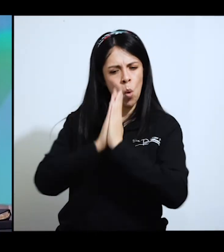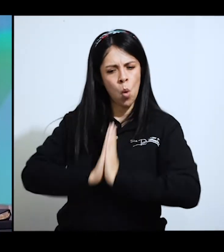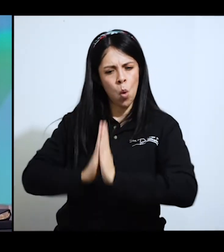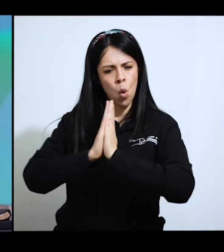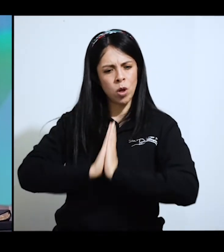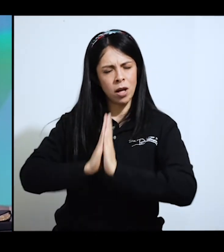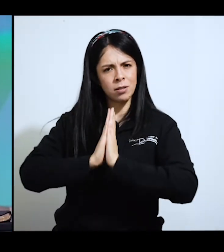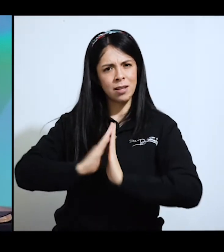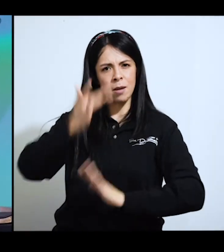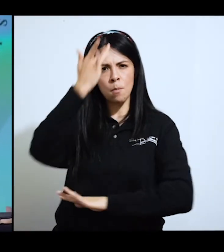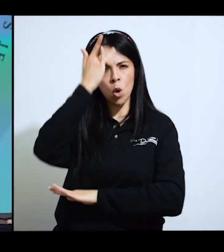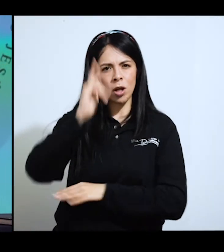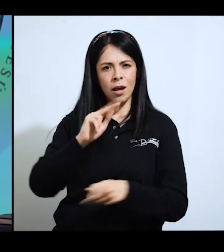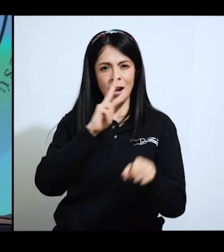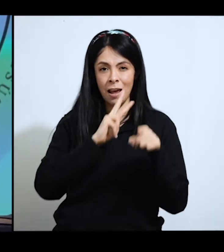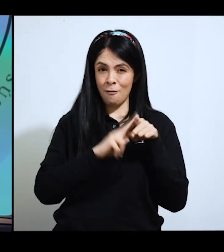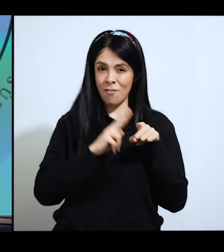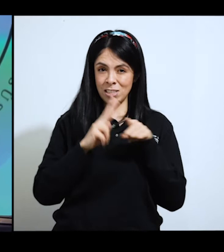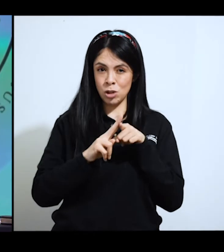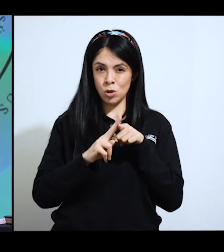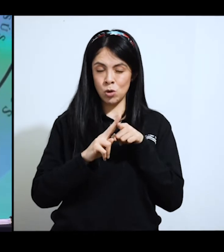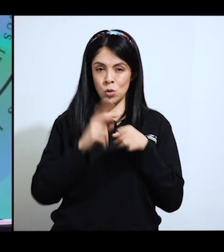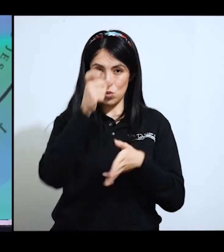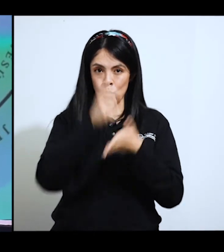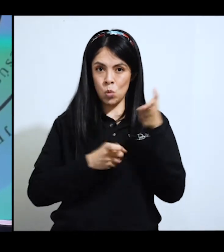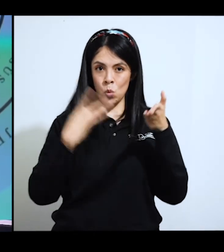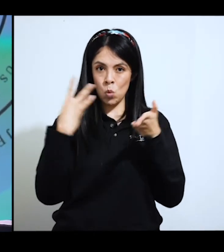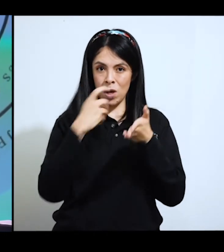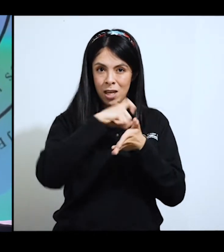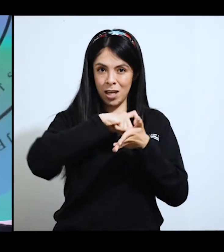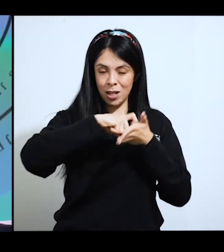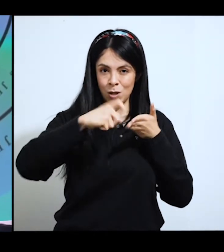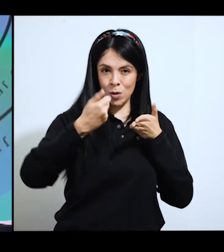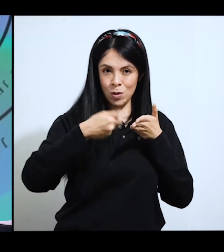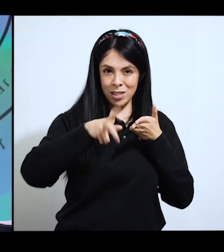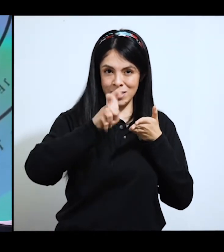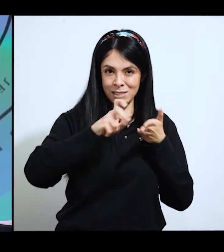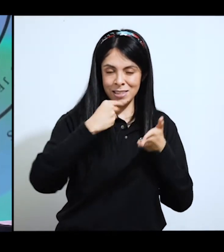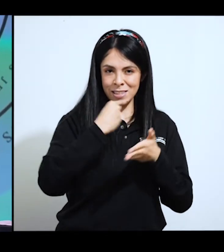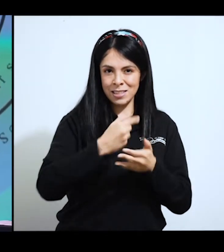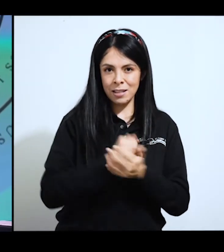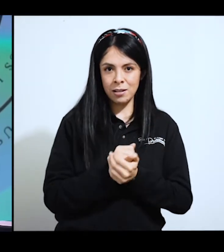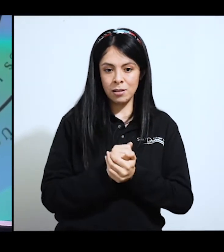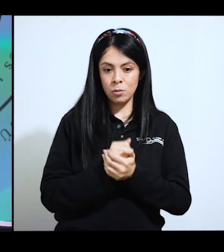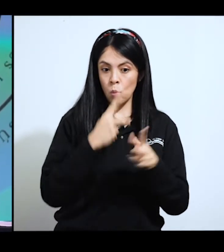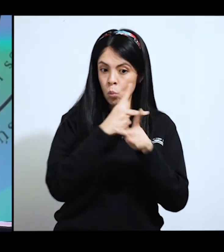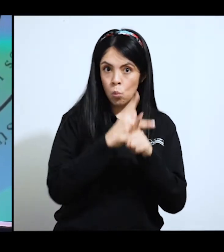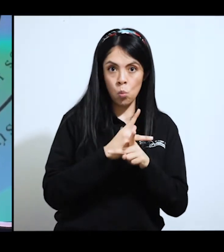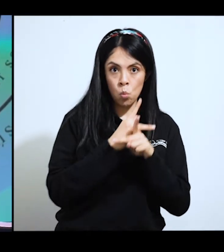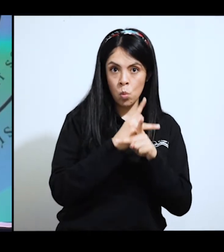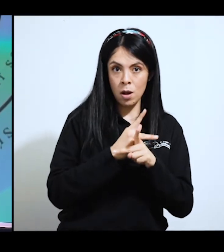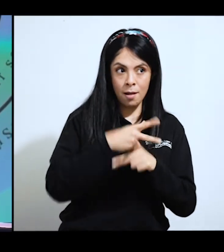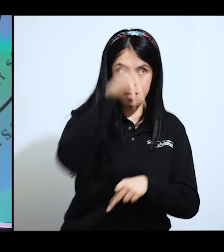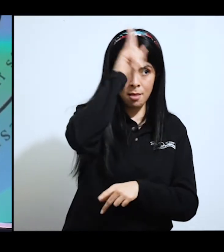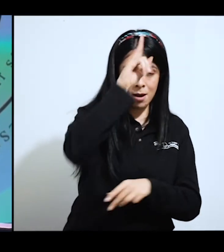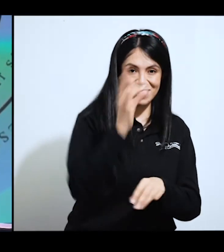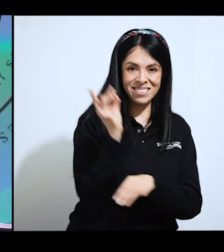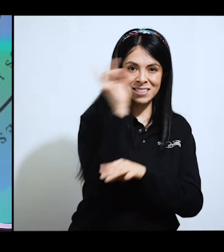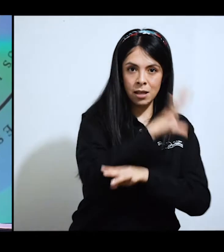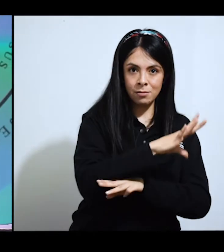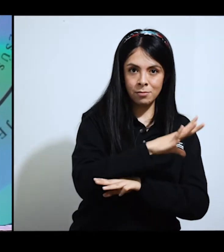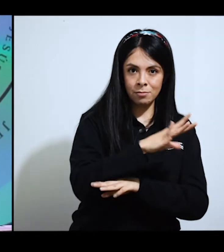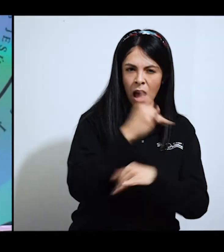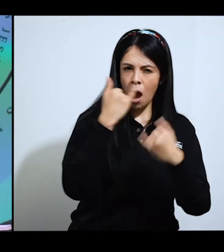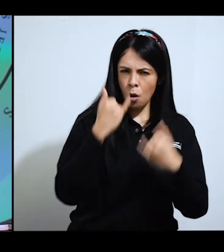por qué en Efesios 4:27 Pablo nos dice: no le den lugar al diablo? Les dejo